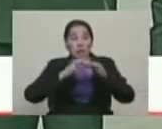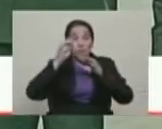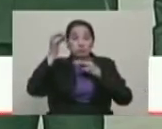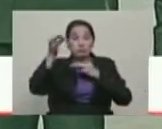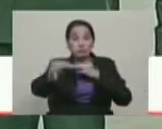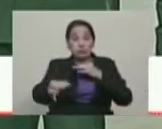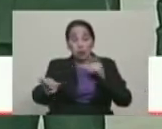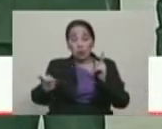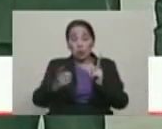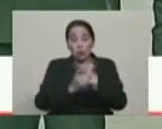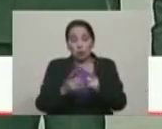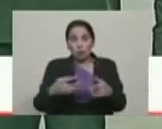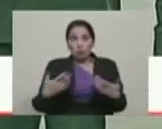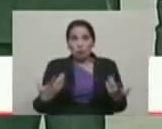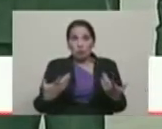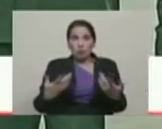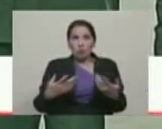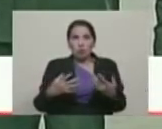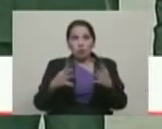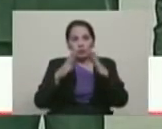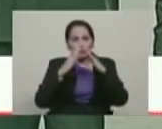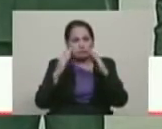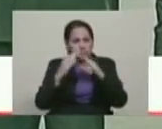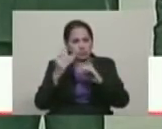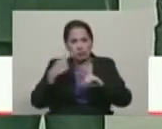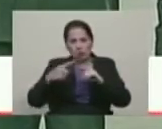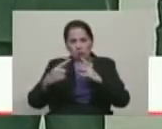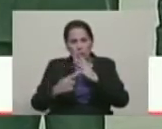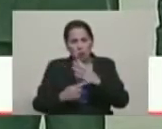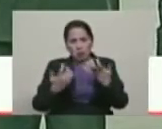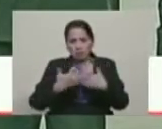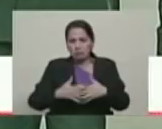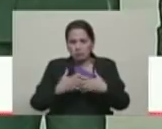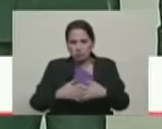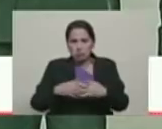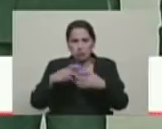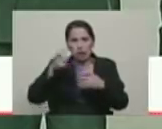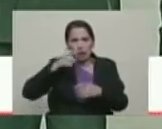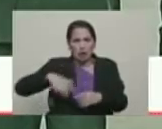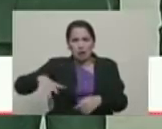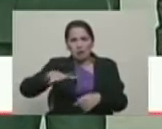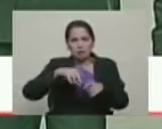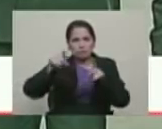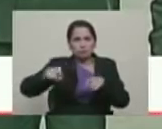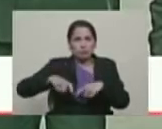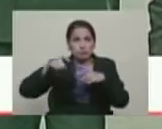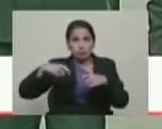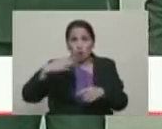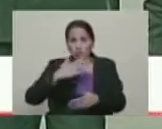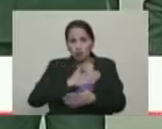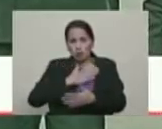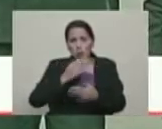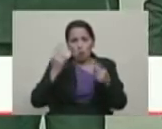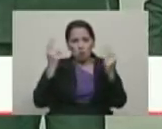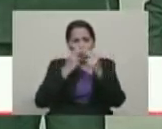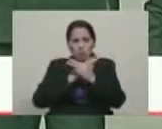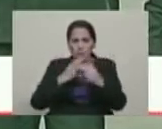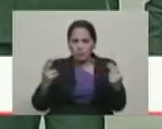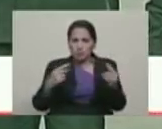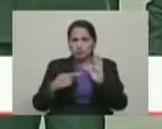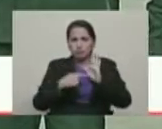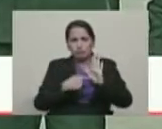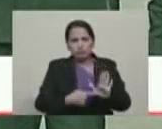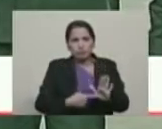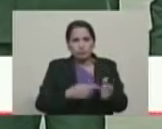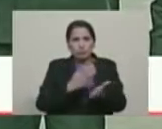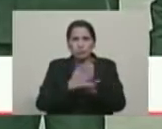que tienen una finca, a los que tienen la agroindustria, a todos los productores del país, mi compromiso permanente como presidente